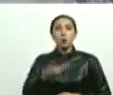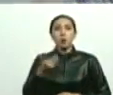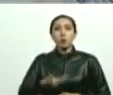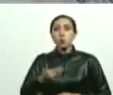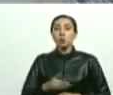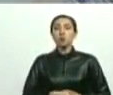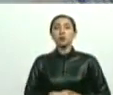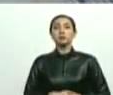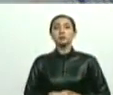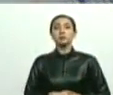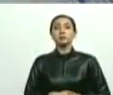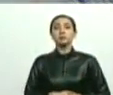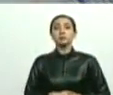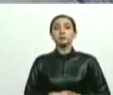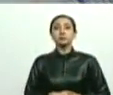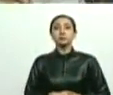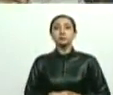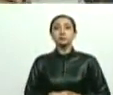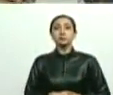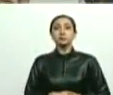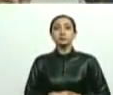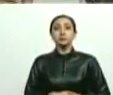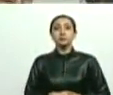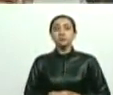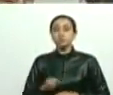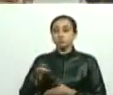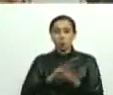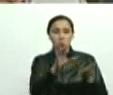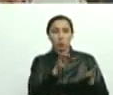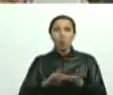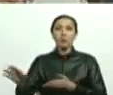los quita. ¿Qué le parece?